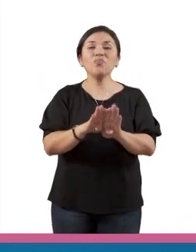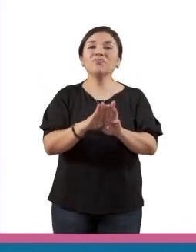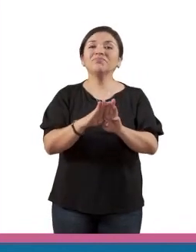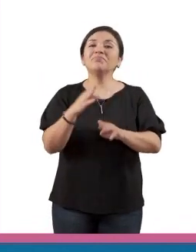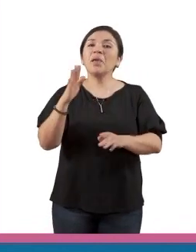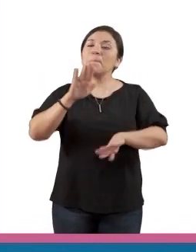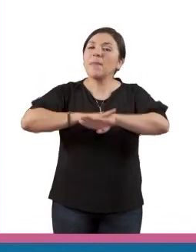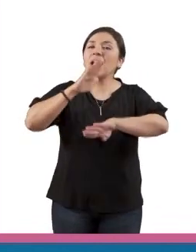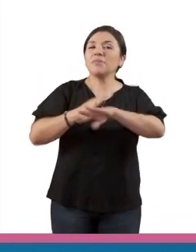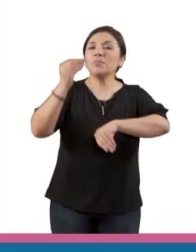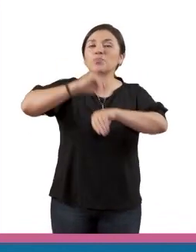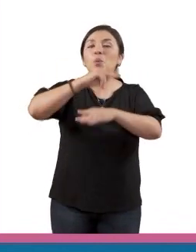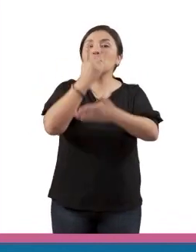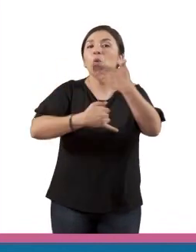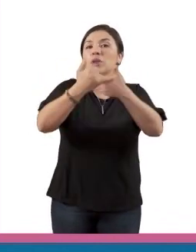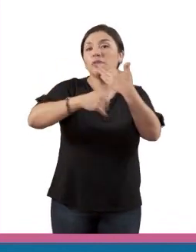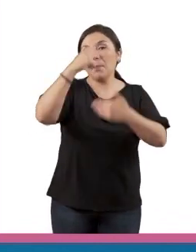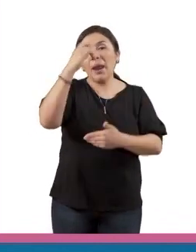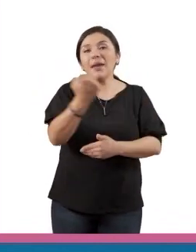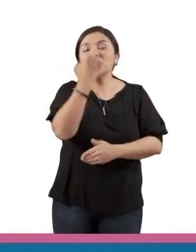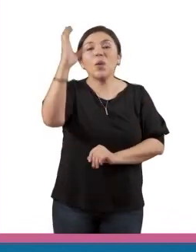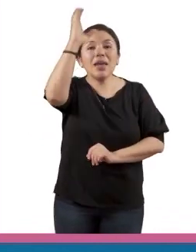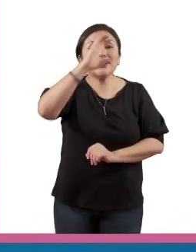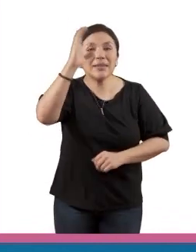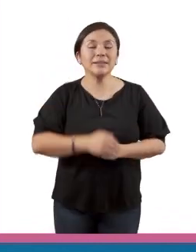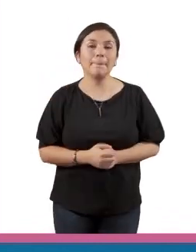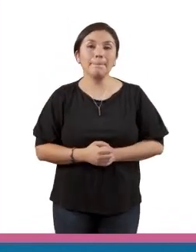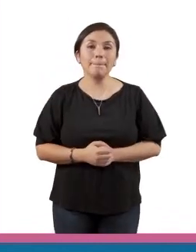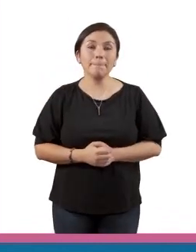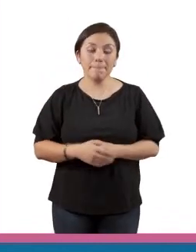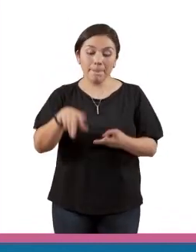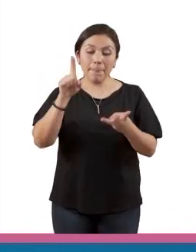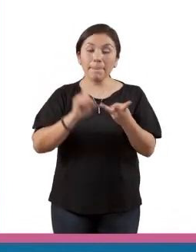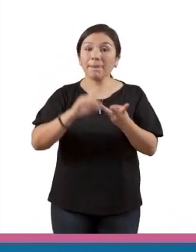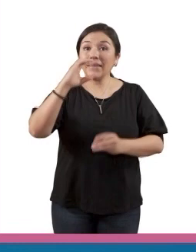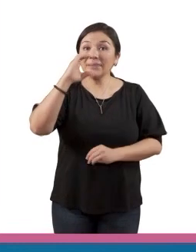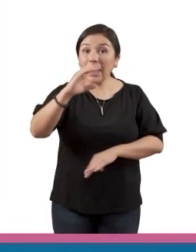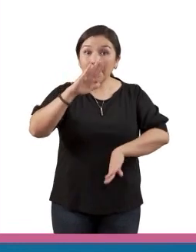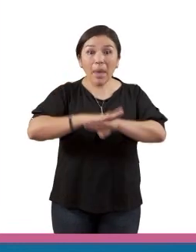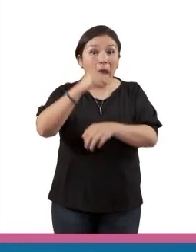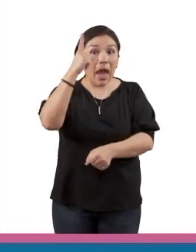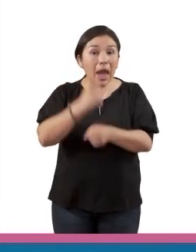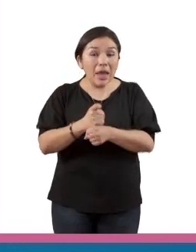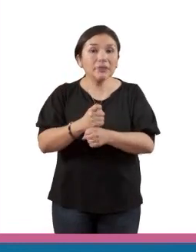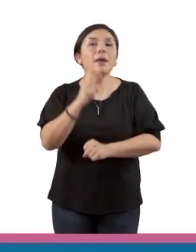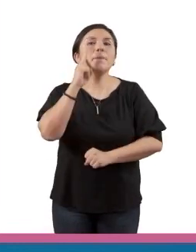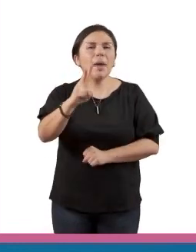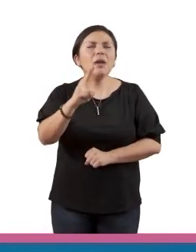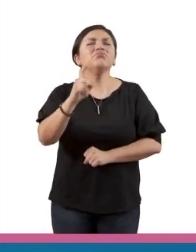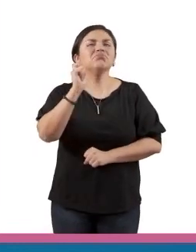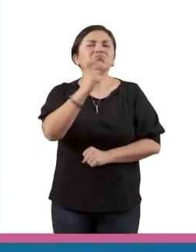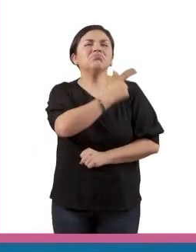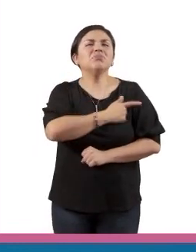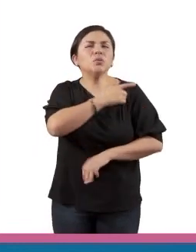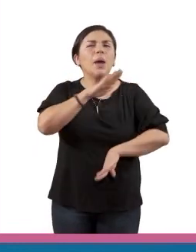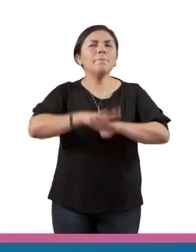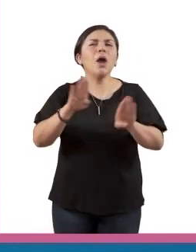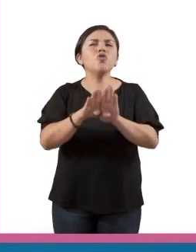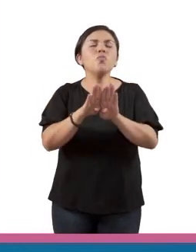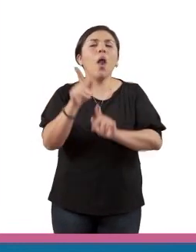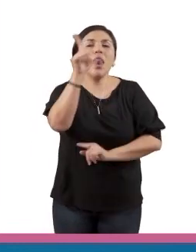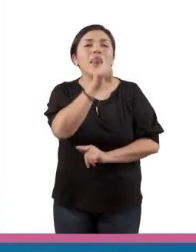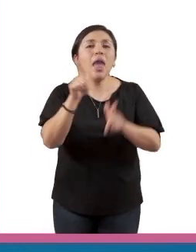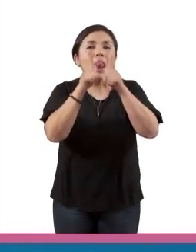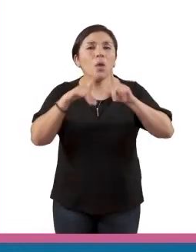luzcan con sus proyectos escolares de ciencia. Quienes obtuvieron la mayoría de letras C se destacan por su